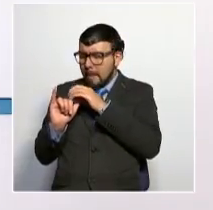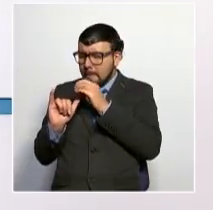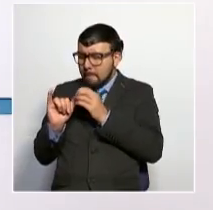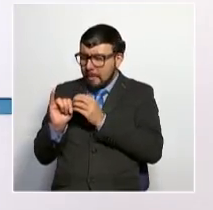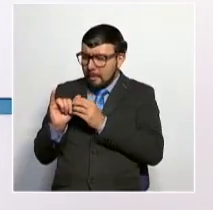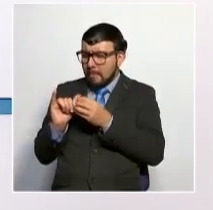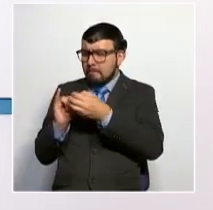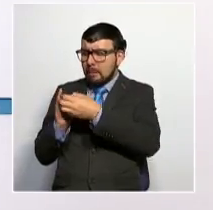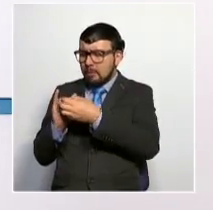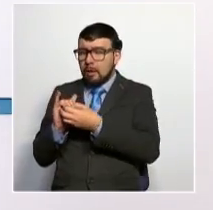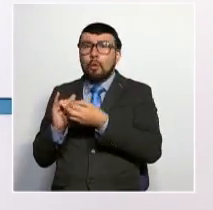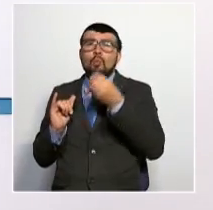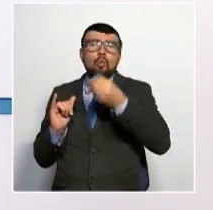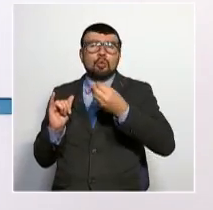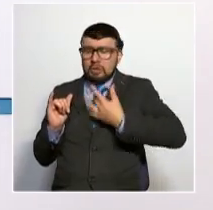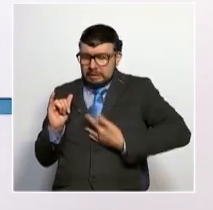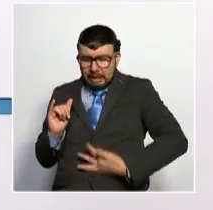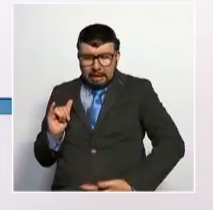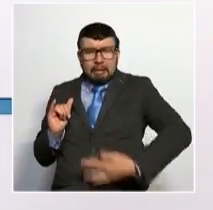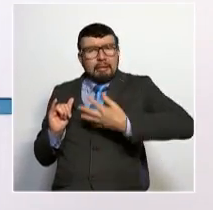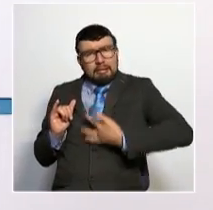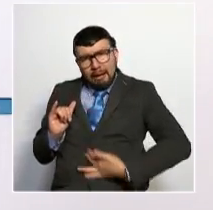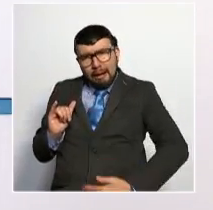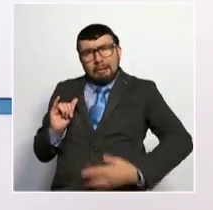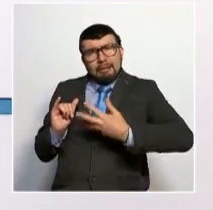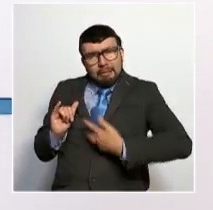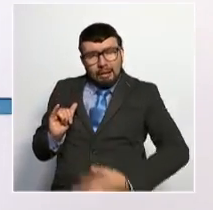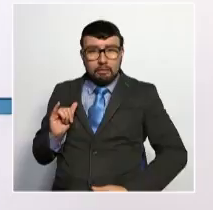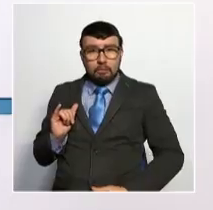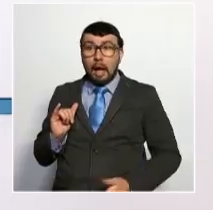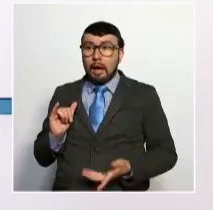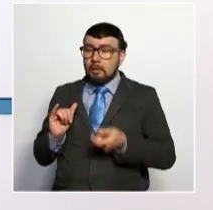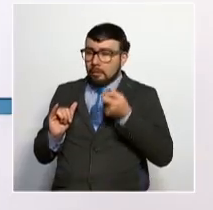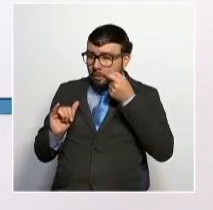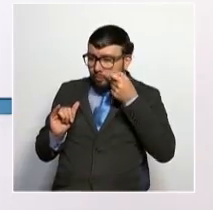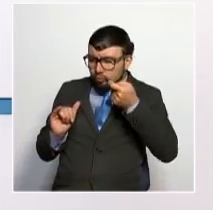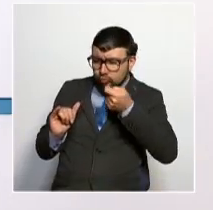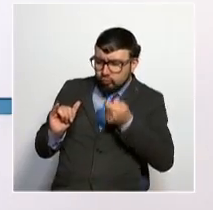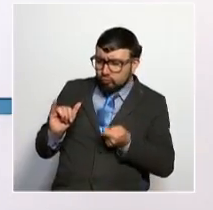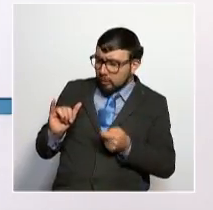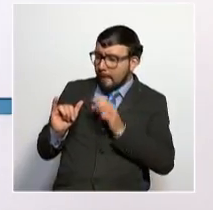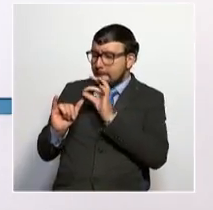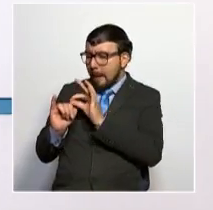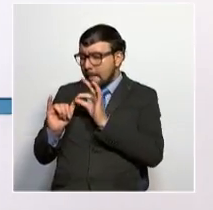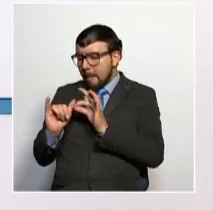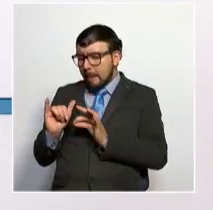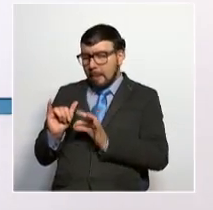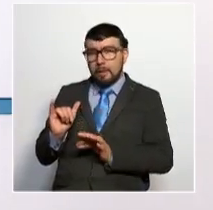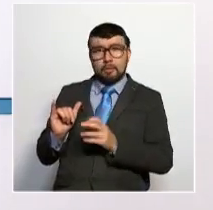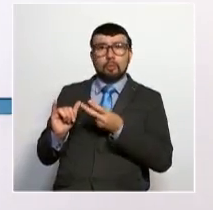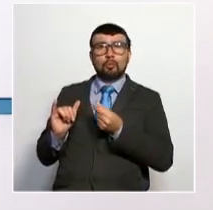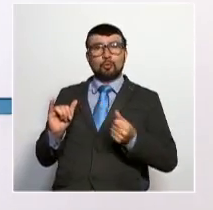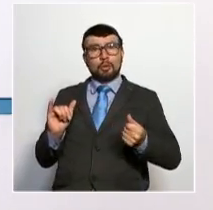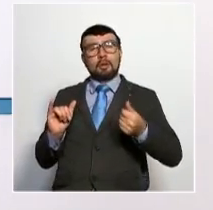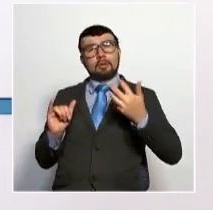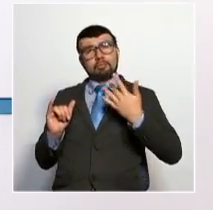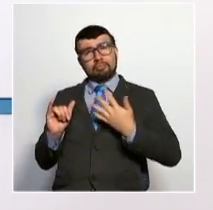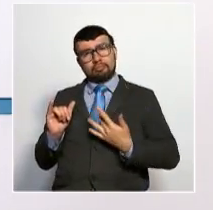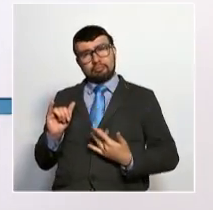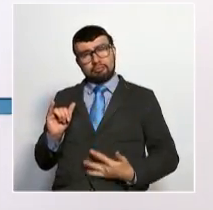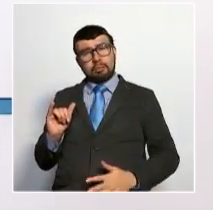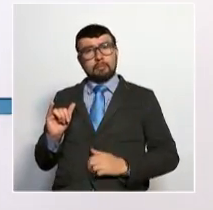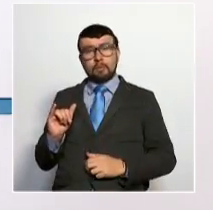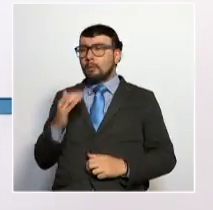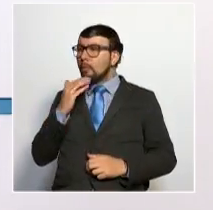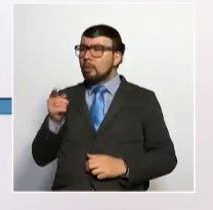producir mucho sangrado a la paciente. Entonces hay que tratarle los miomas para que no sangren tanto. Si la mujer tiene menos